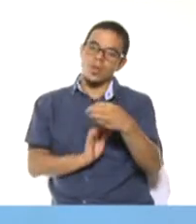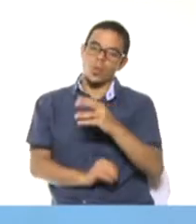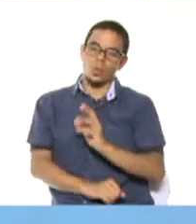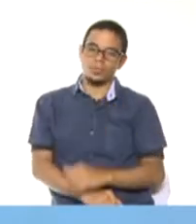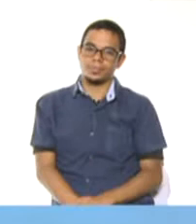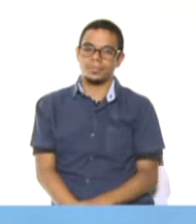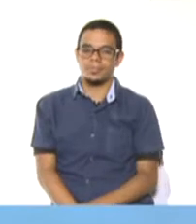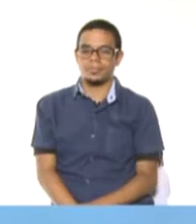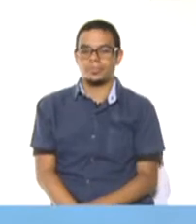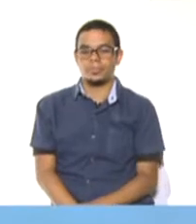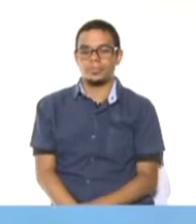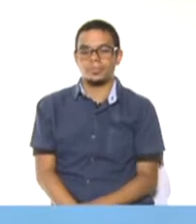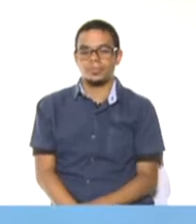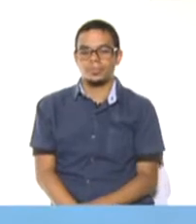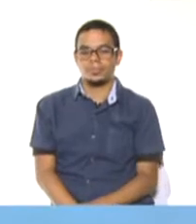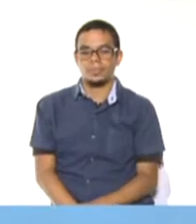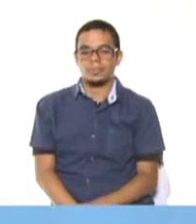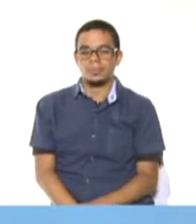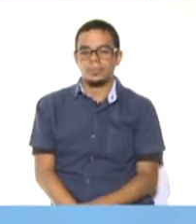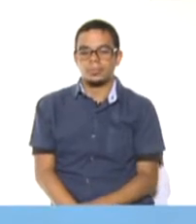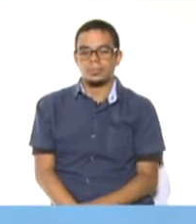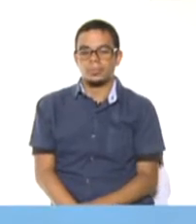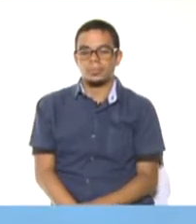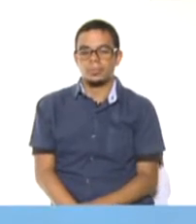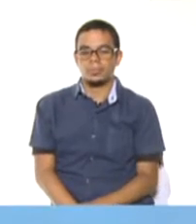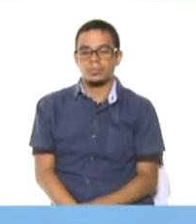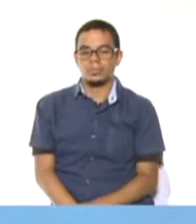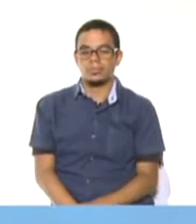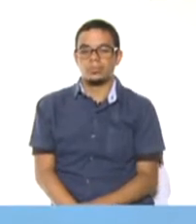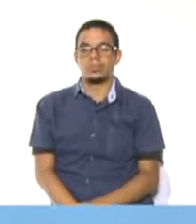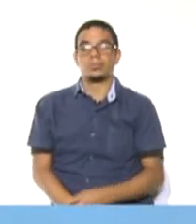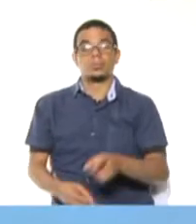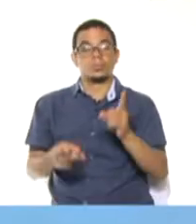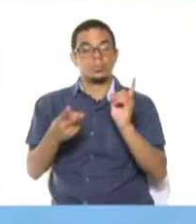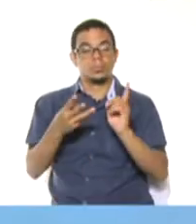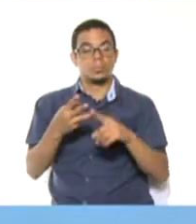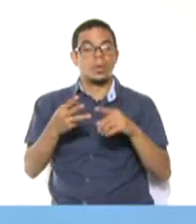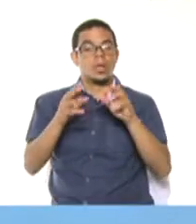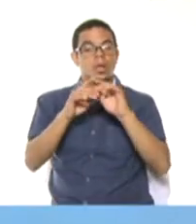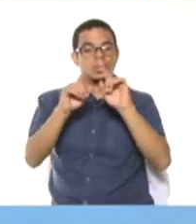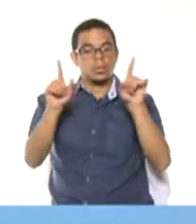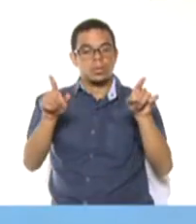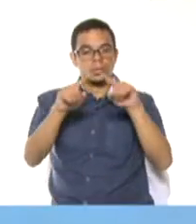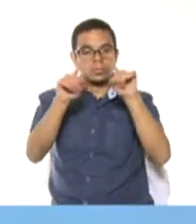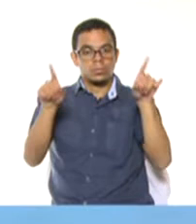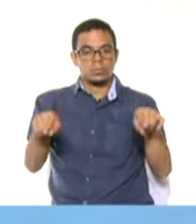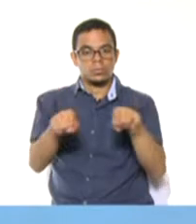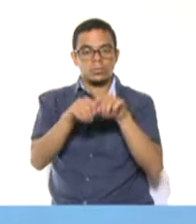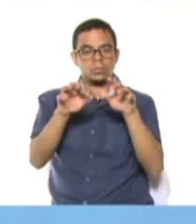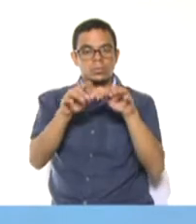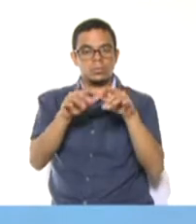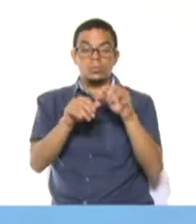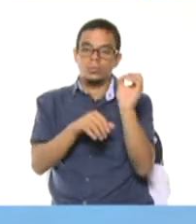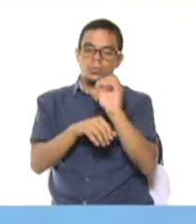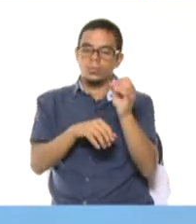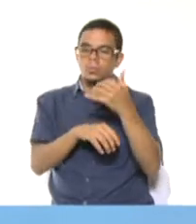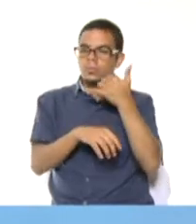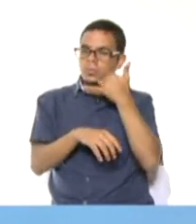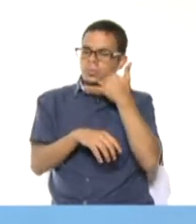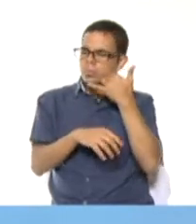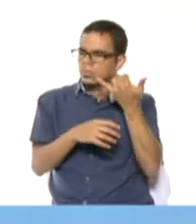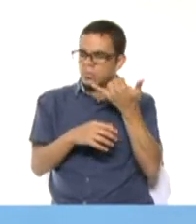divertido! Podemos también por medio de una computadora o un teléfono